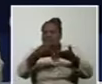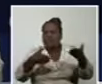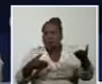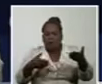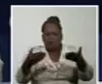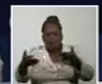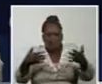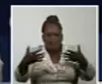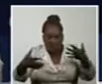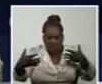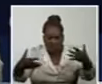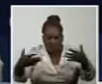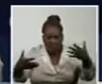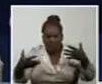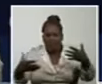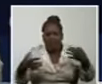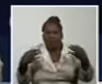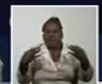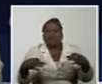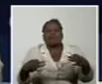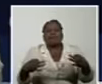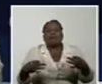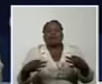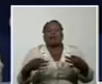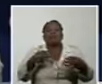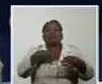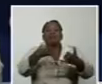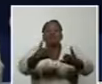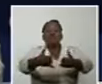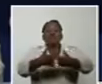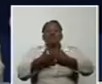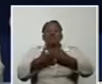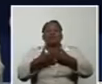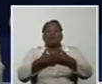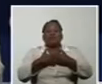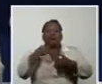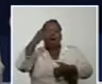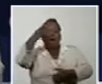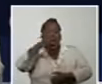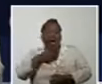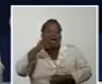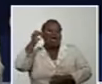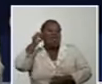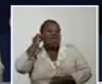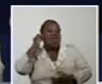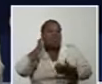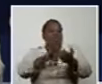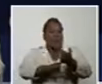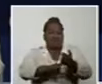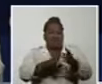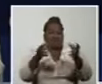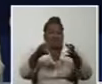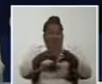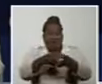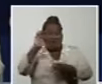y es verdad que hay una información de la AFP, Agencia Francesa de Prensa,